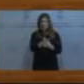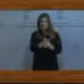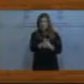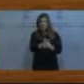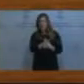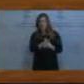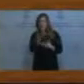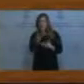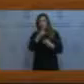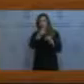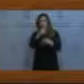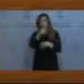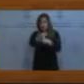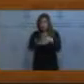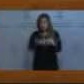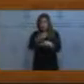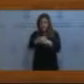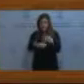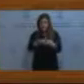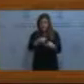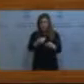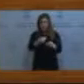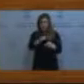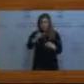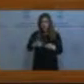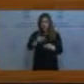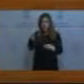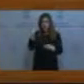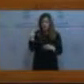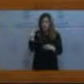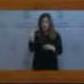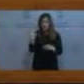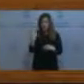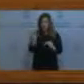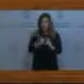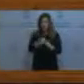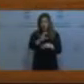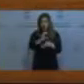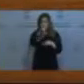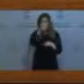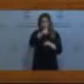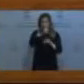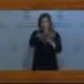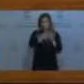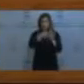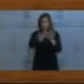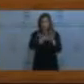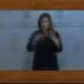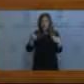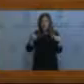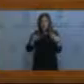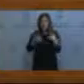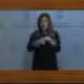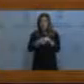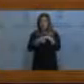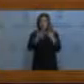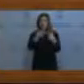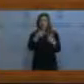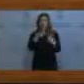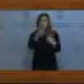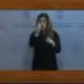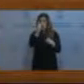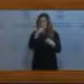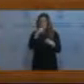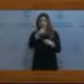se desarrolle. La pasada semana con el consejero se hablaba de la inclusión de una unidad de pie diabético en el